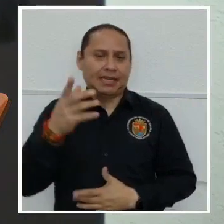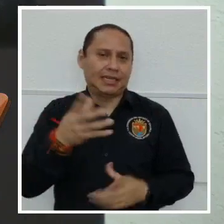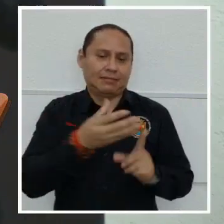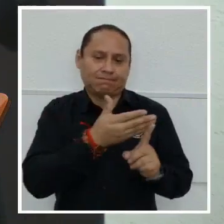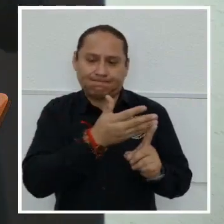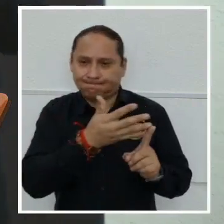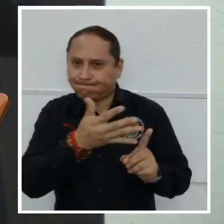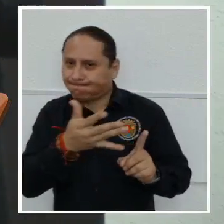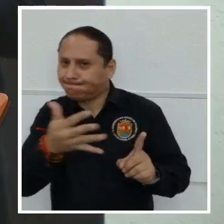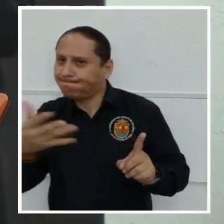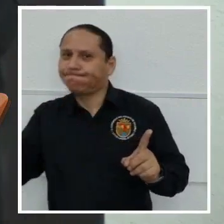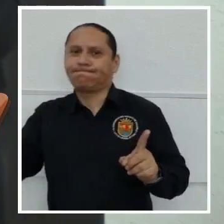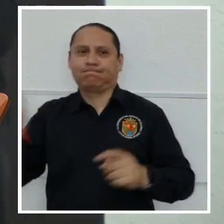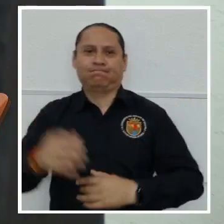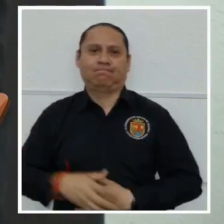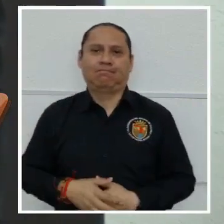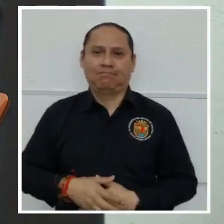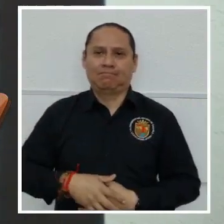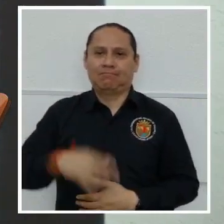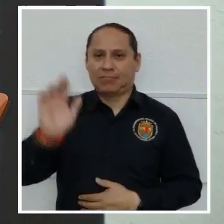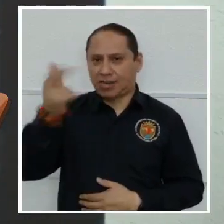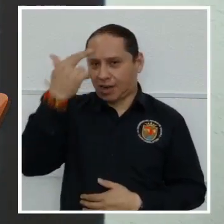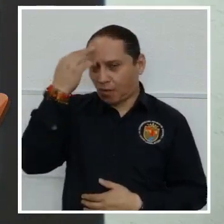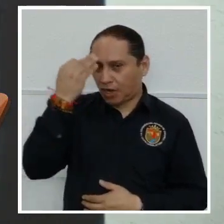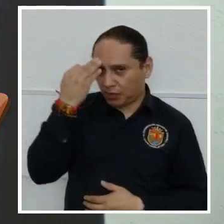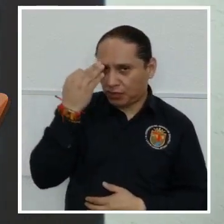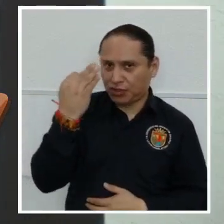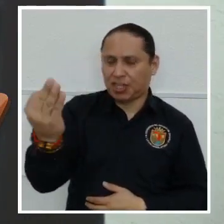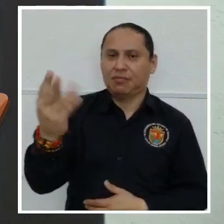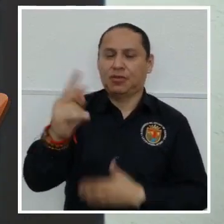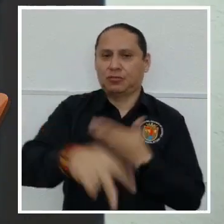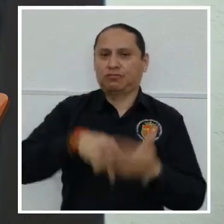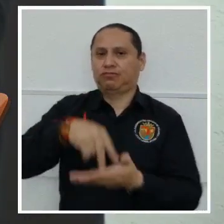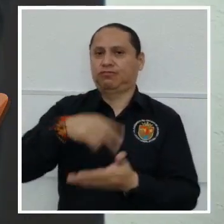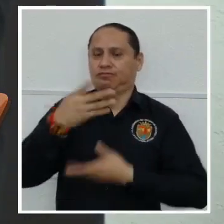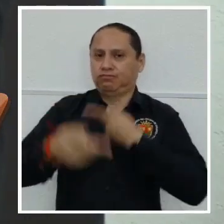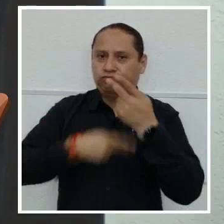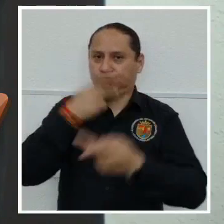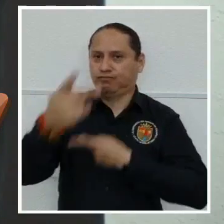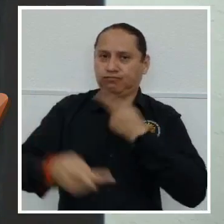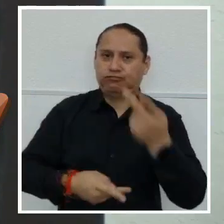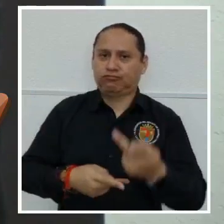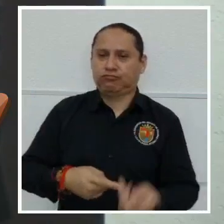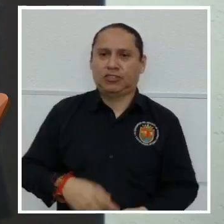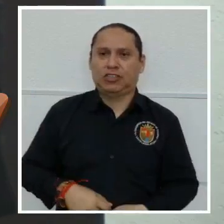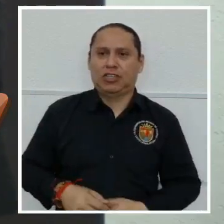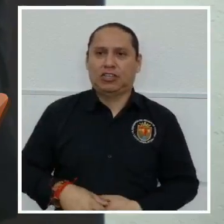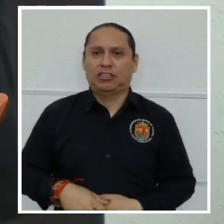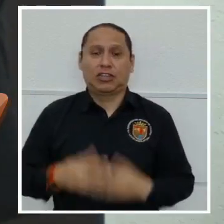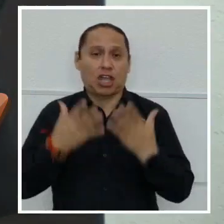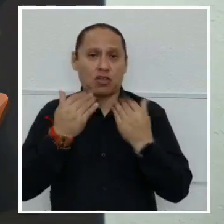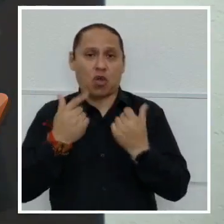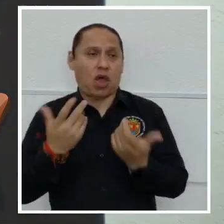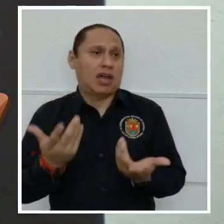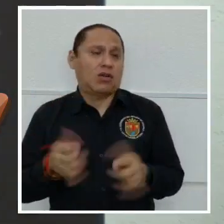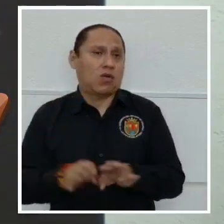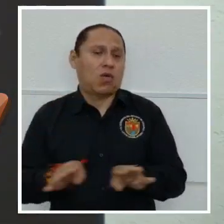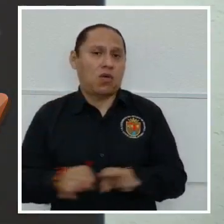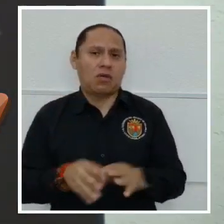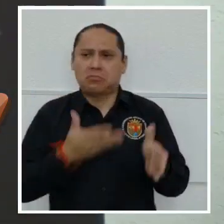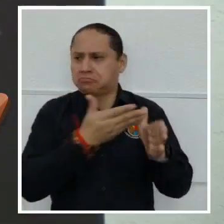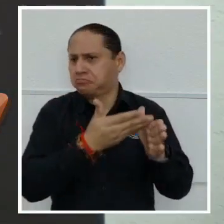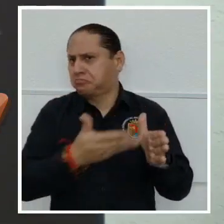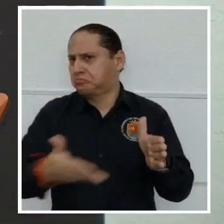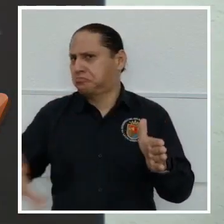que me recordara mi tiempo en Tribuna y me dijo que no había tiempo y yo que no había